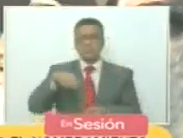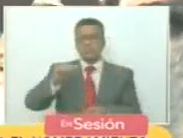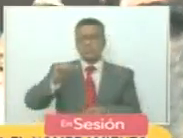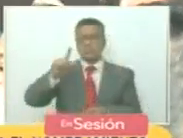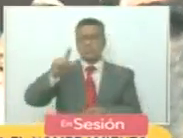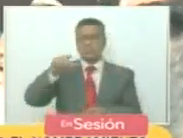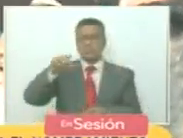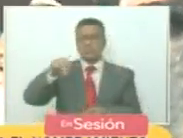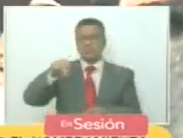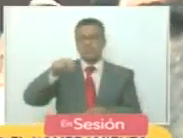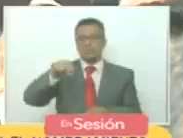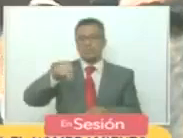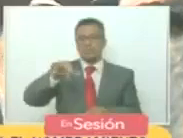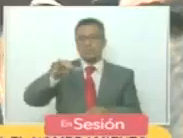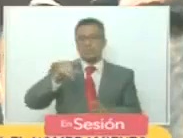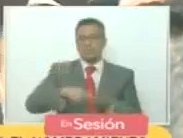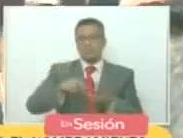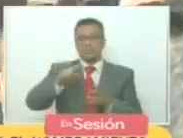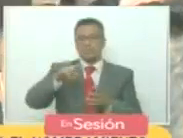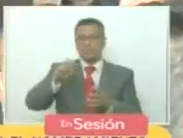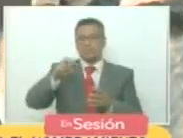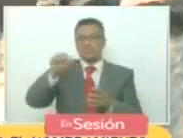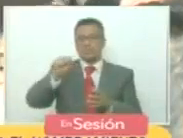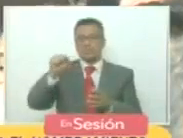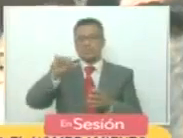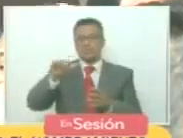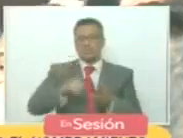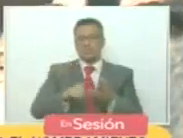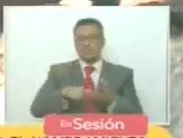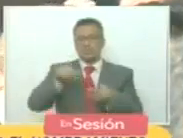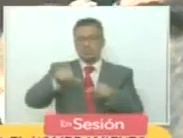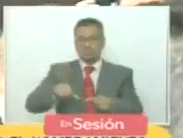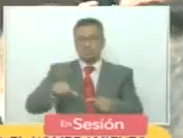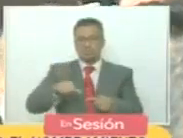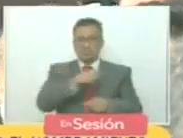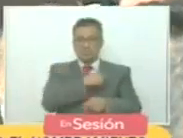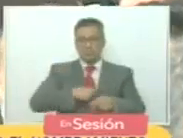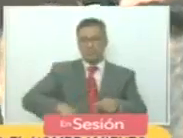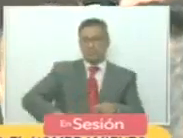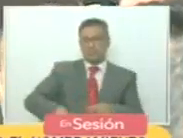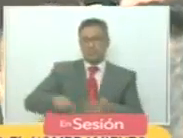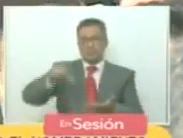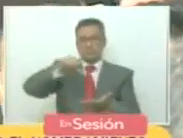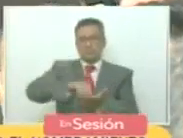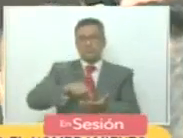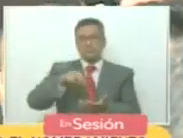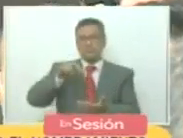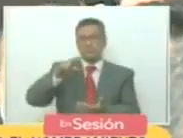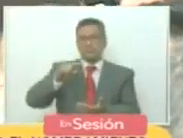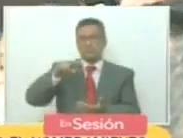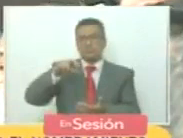Ahmadinejad, Roesi, y el actual presidente Roisi.